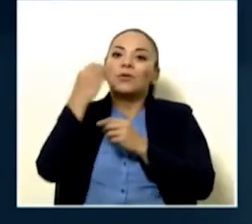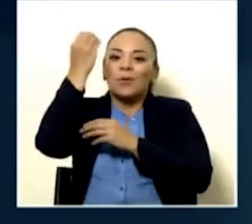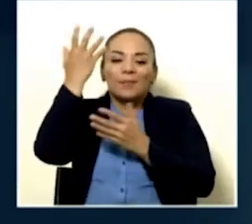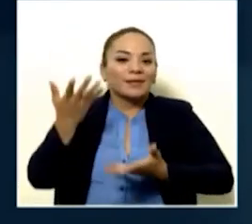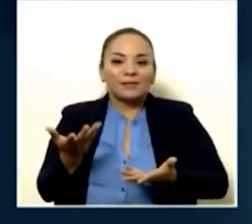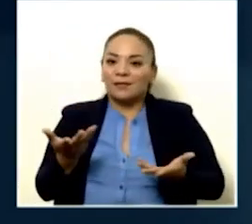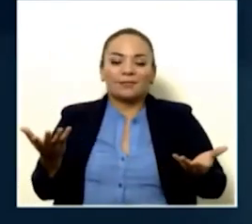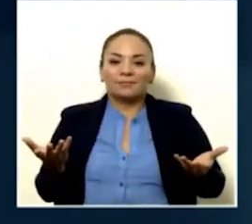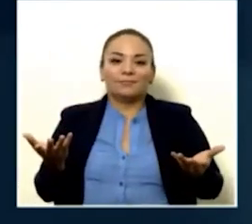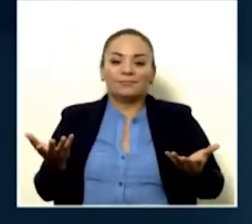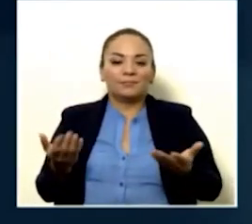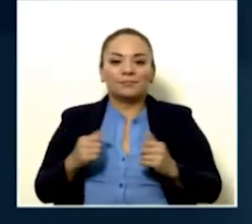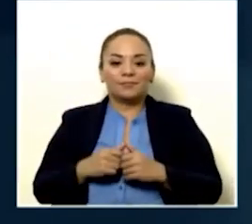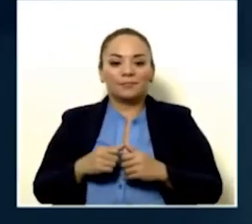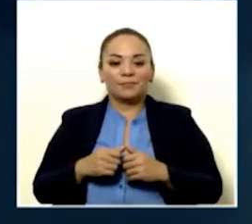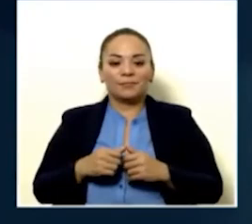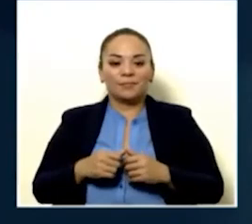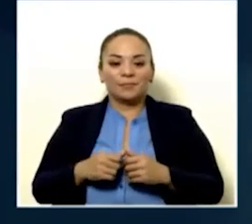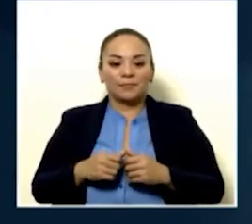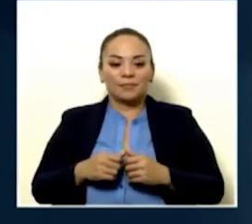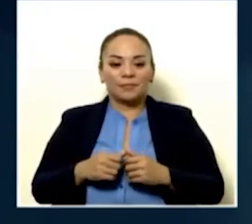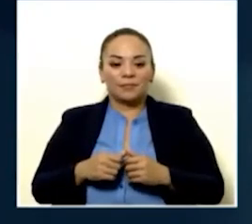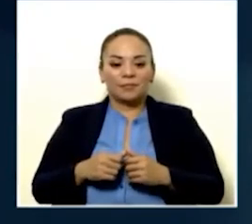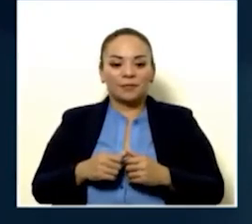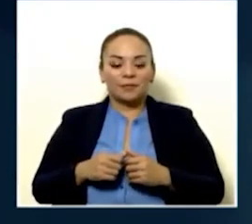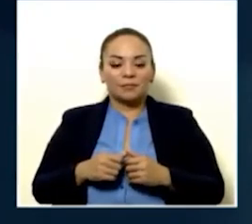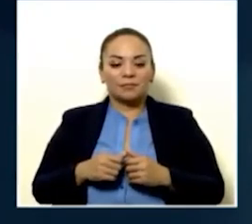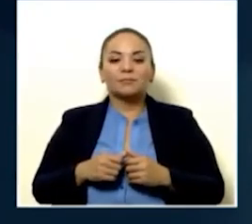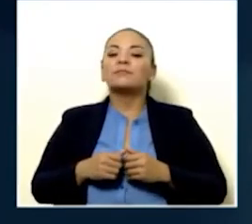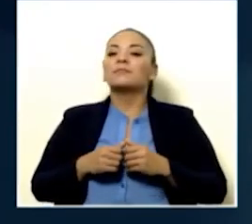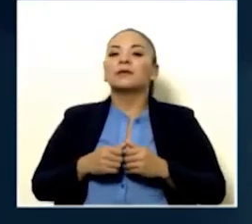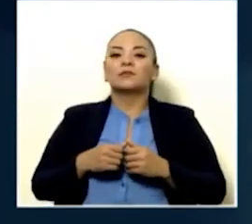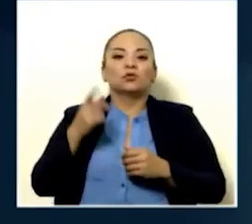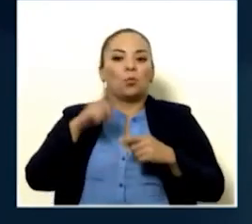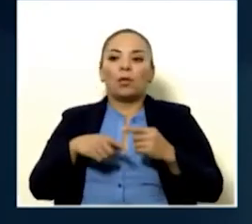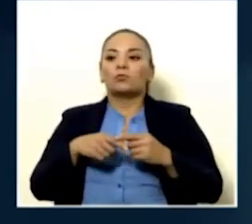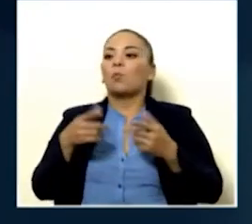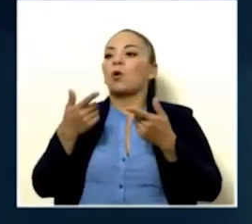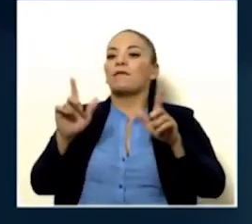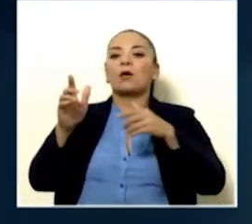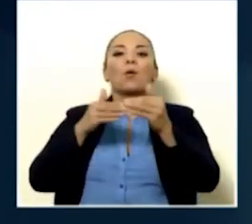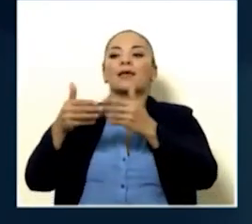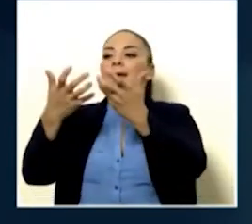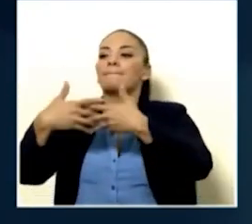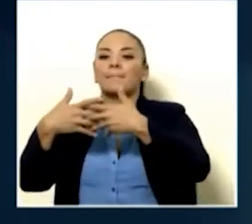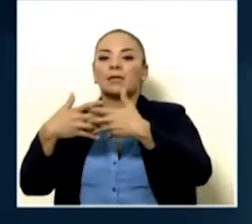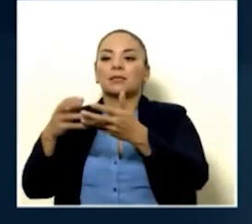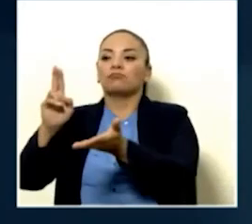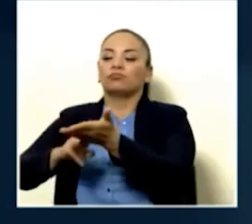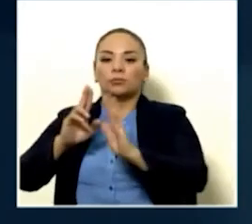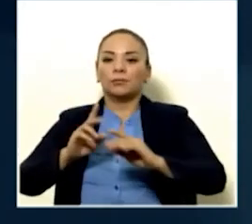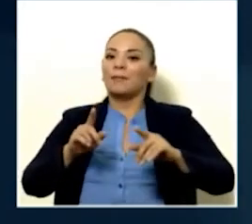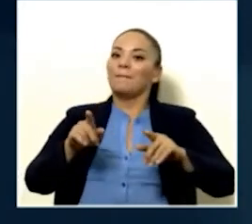que uno no lo puede abrir de manera tal que cualquier empresa lo agarre, pero tampoco podemos cerrarlo de